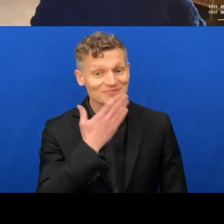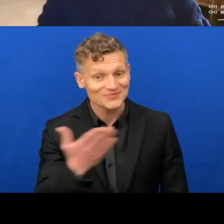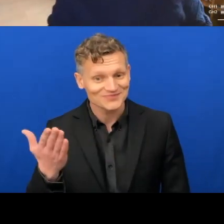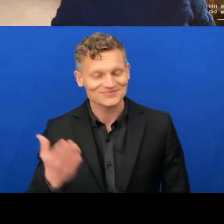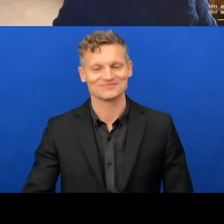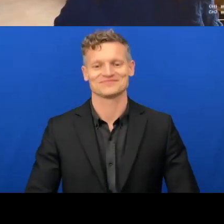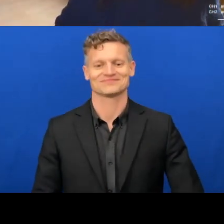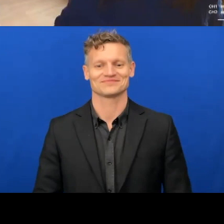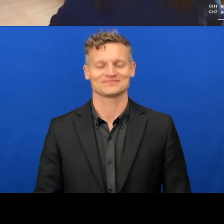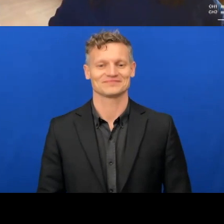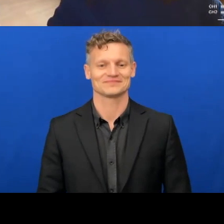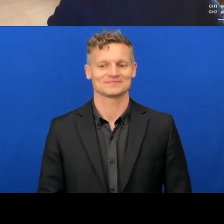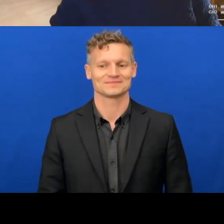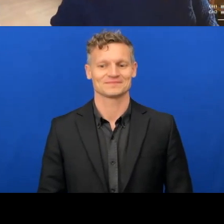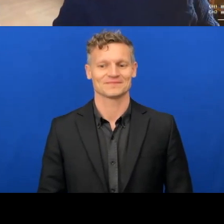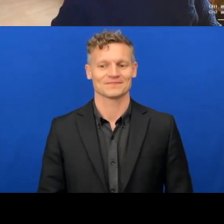Muchas gracias.